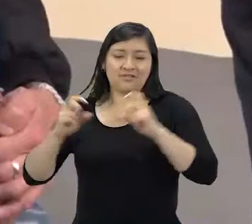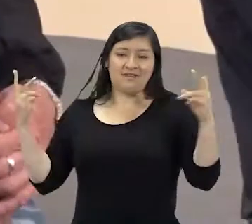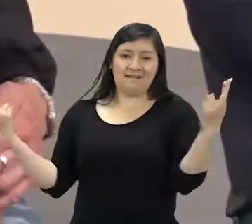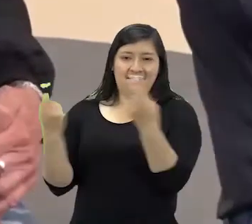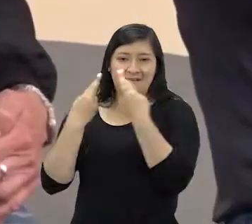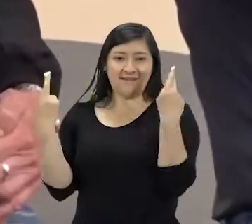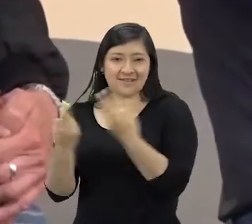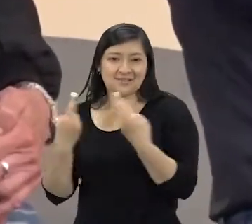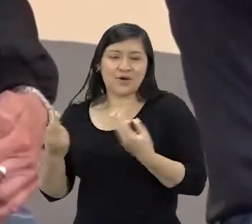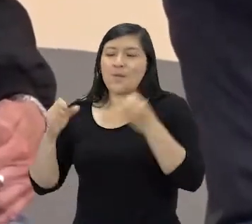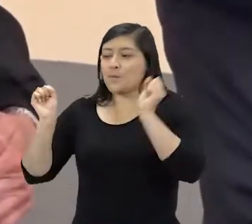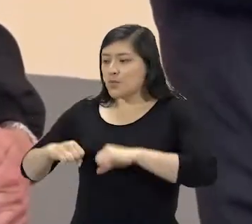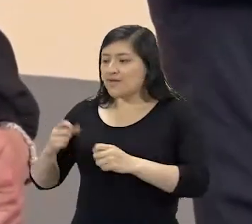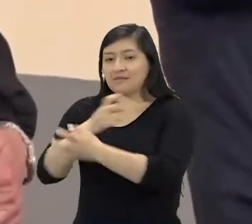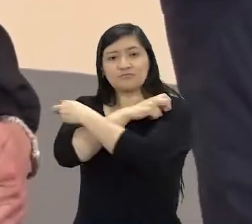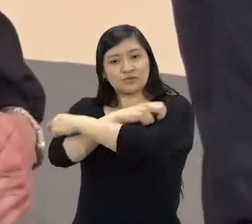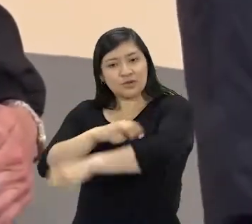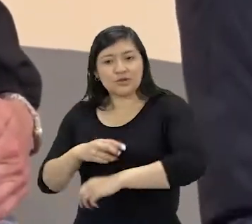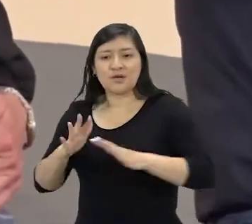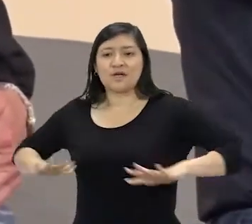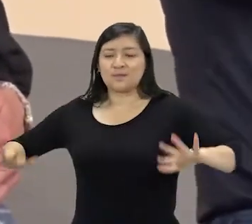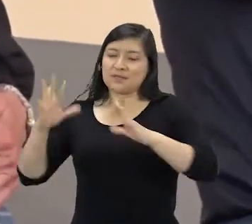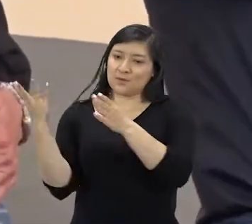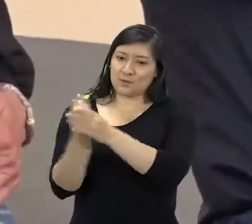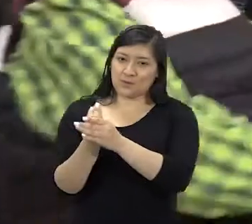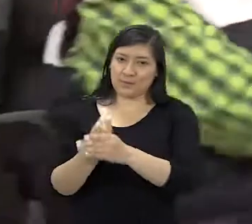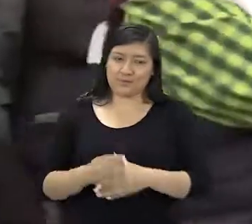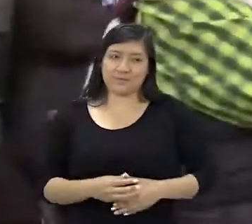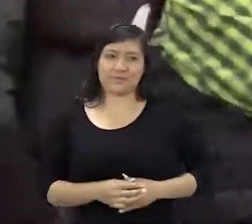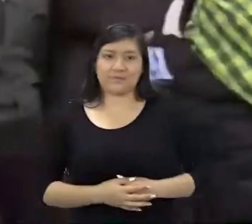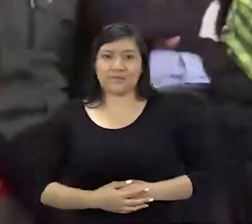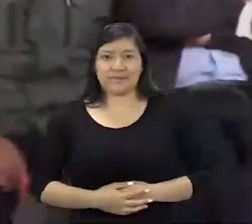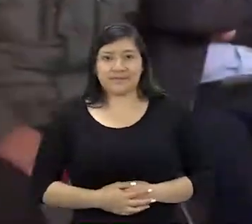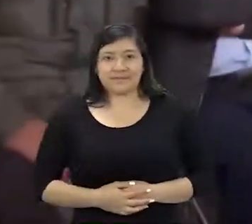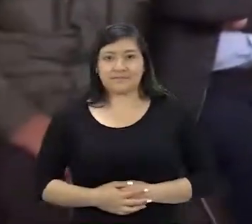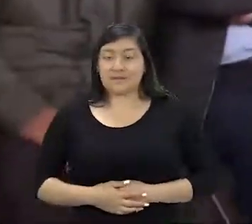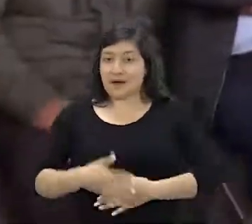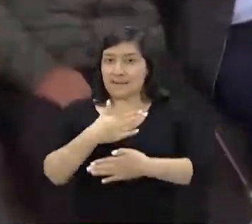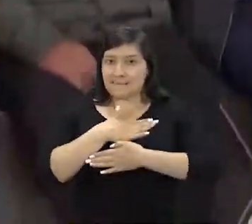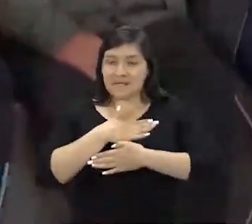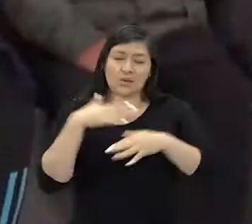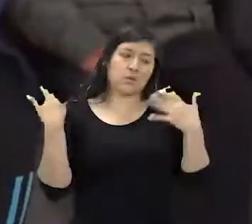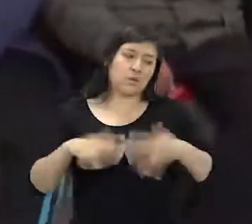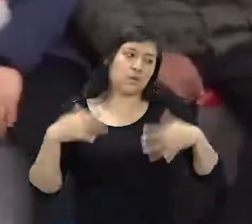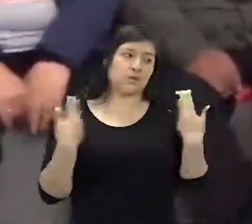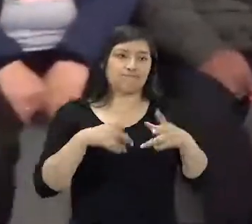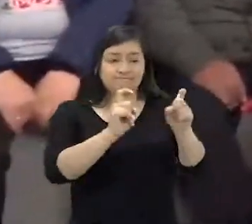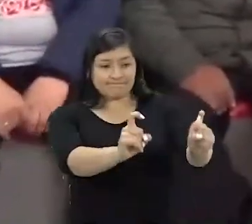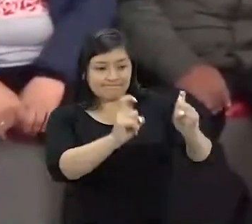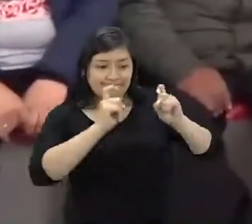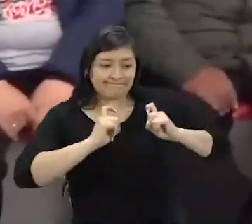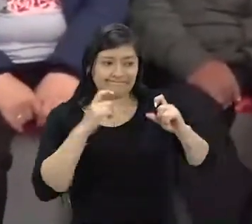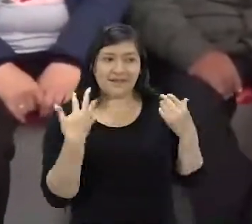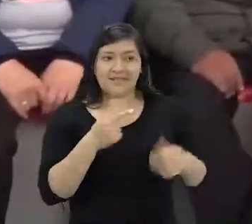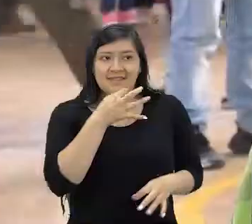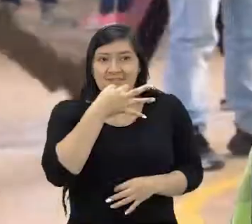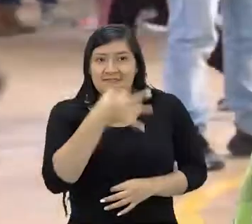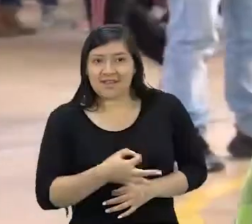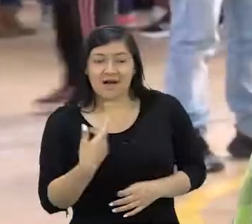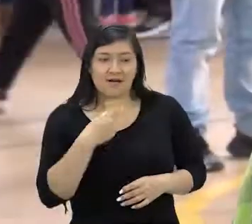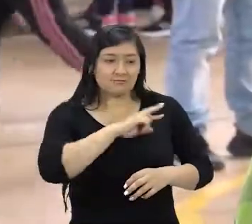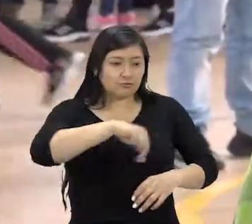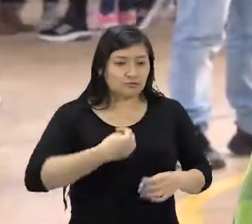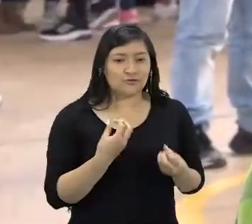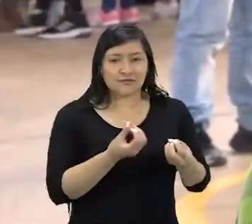de recreación y esparcimiento como un espacio de inclusión. Para mí me han parecido muy buenas entregas porque nos